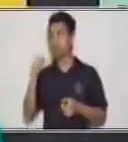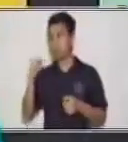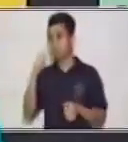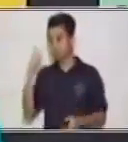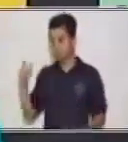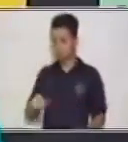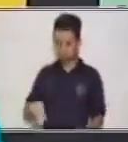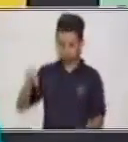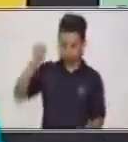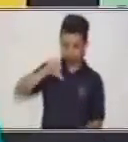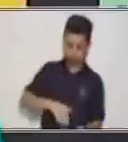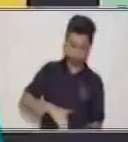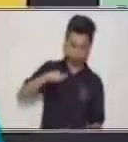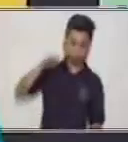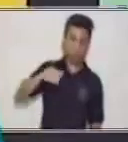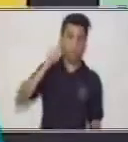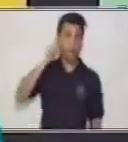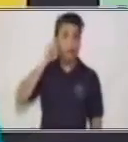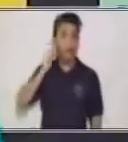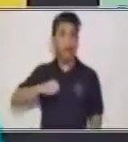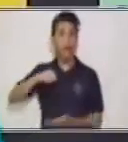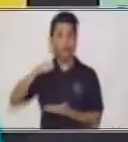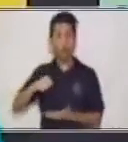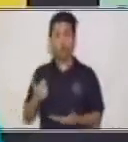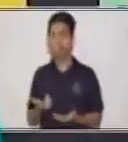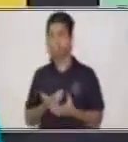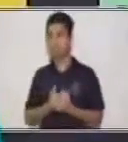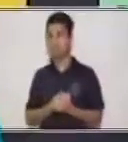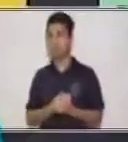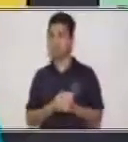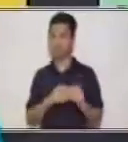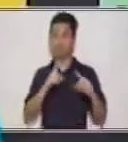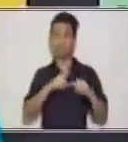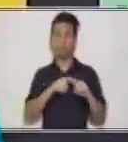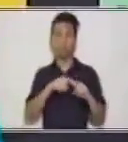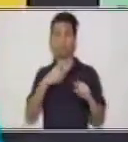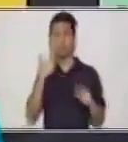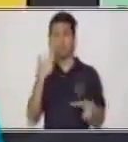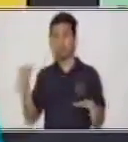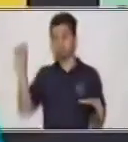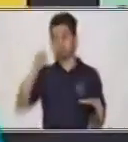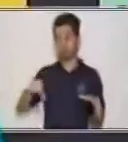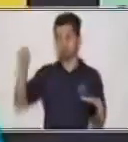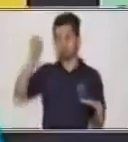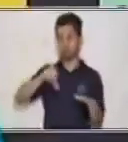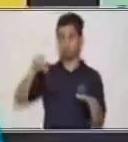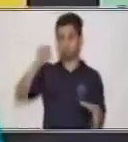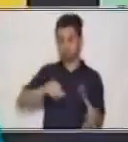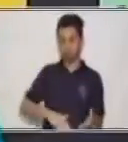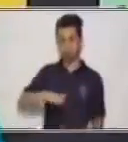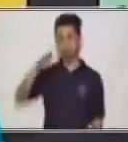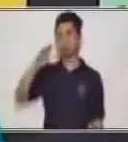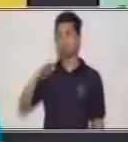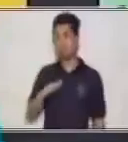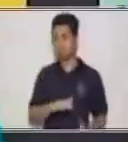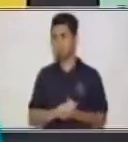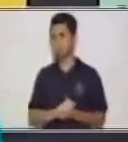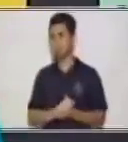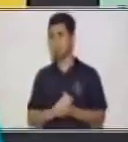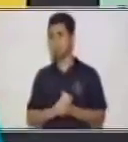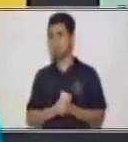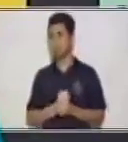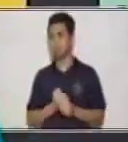galones, cuántos galones podrán caber. Eso dependerá del tamaño del tonel, ¿verdad? Hay toneles también pequeños y toneles